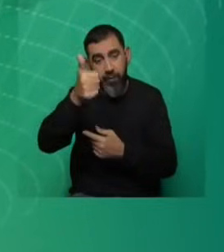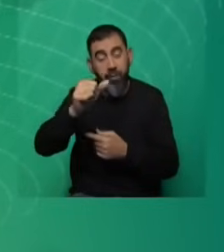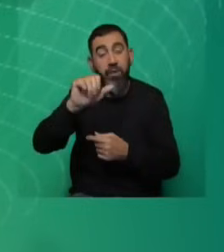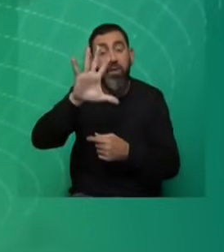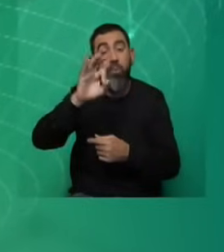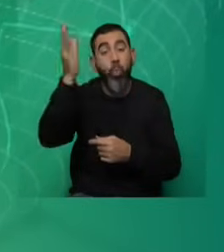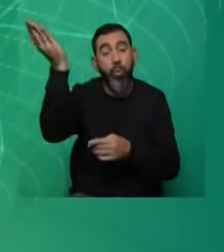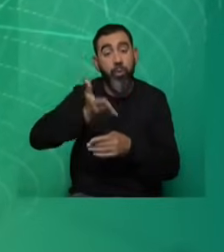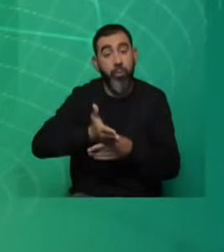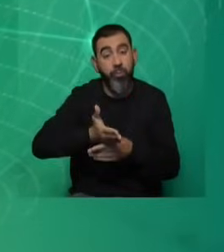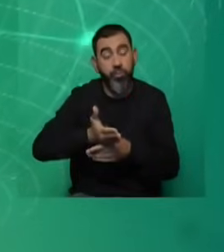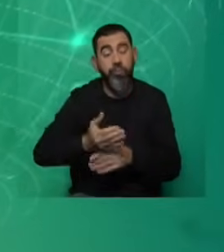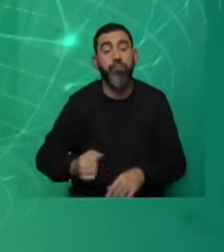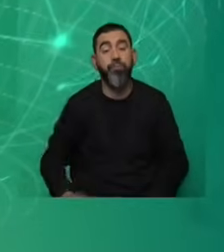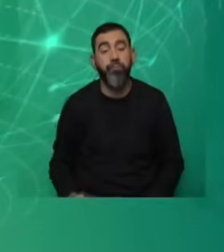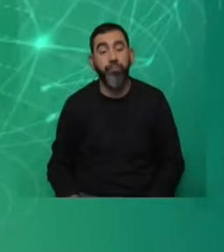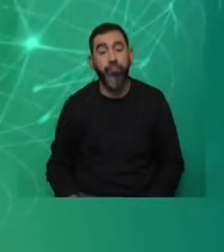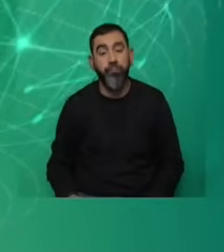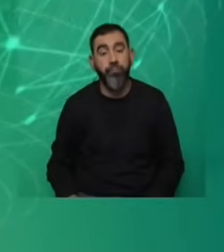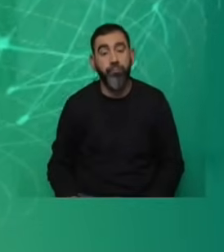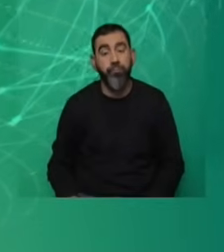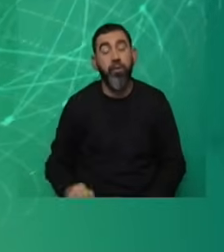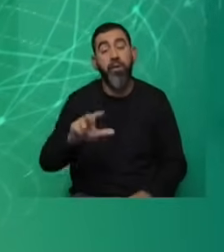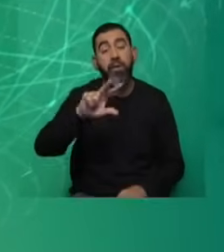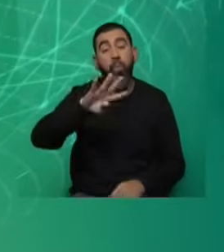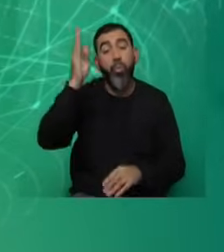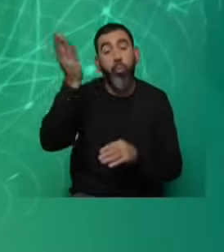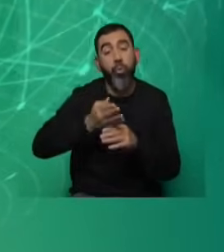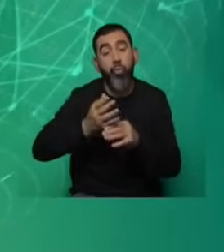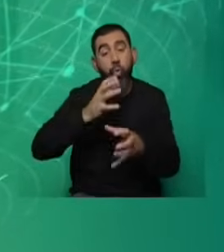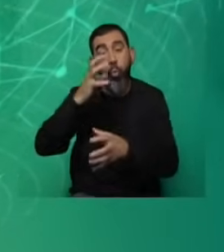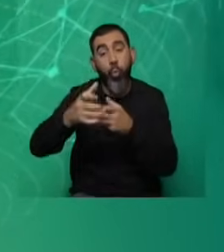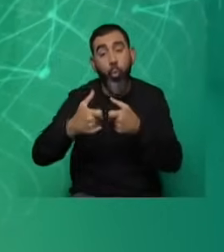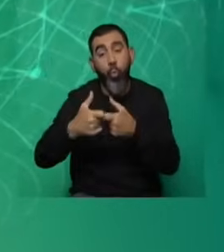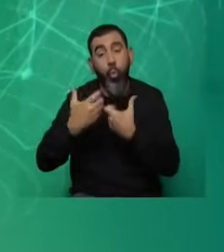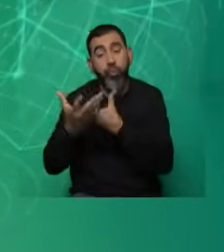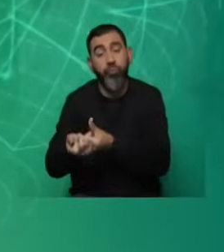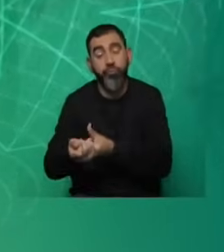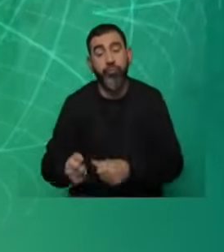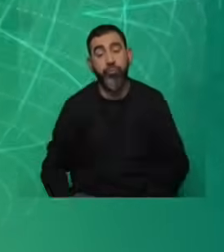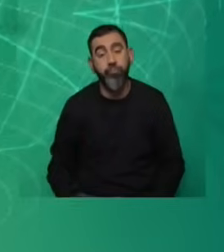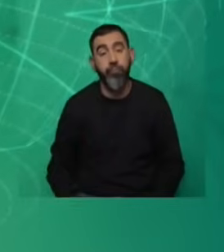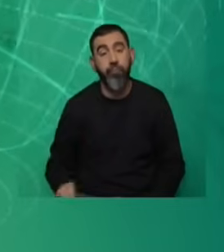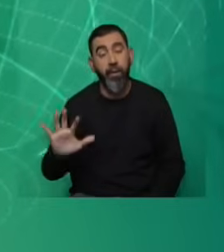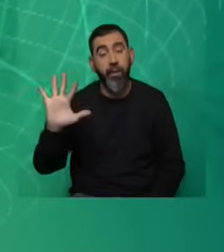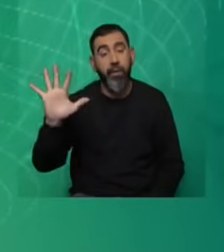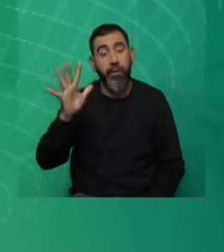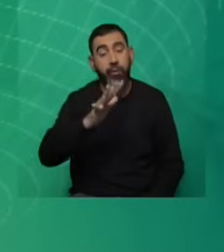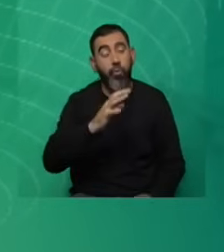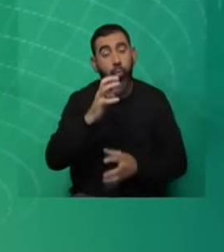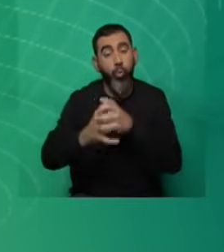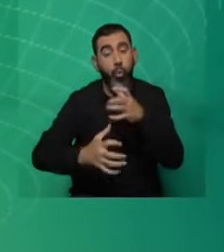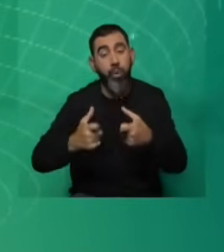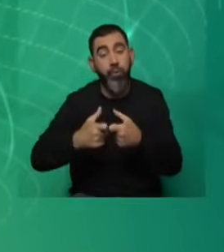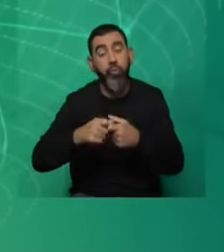50% votaría al partido de posición mientras que 34 por apoyaría a la coalición en tanto en el interior la coalición